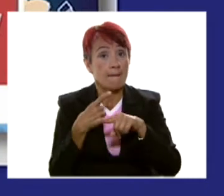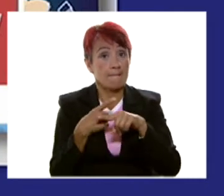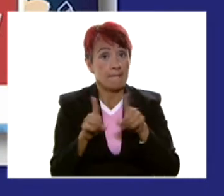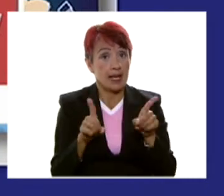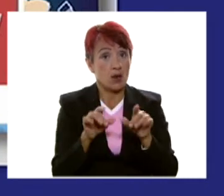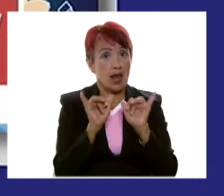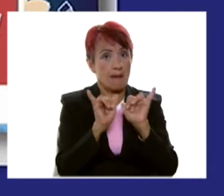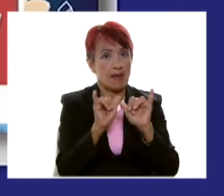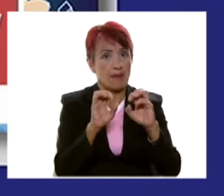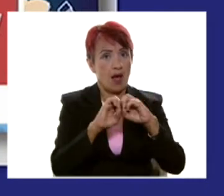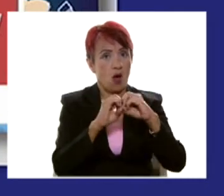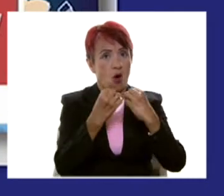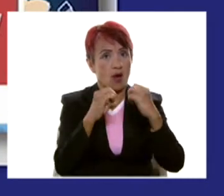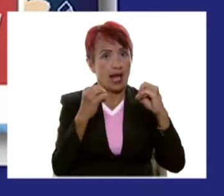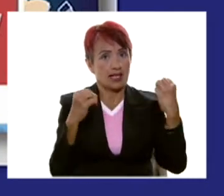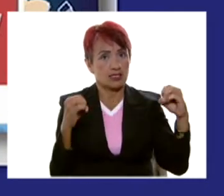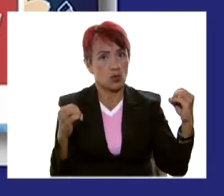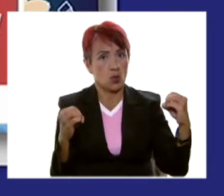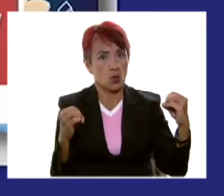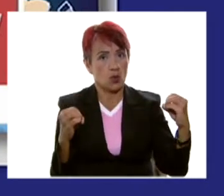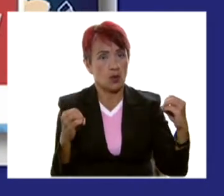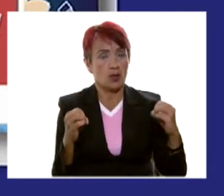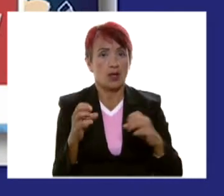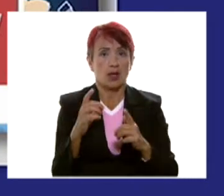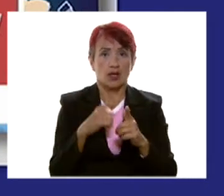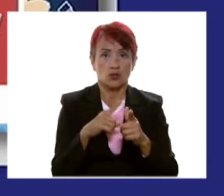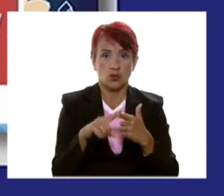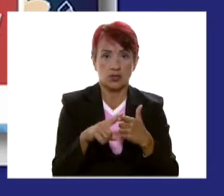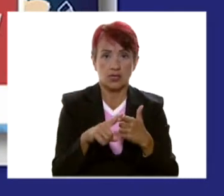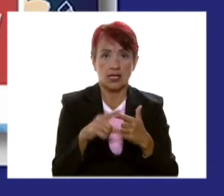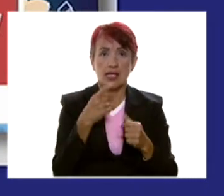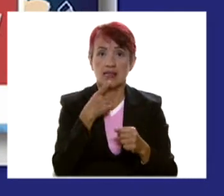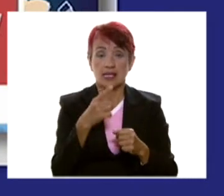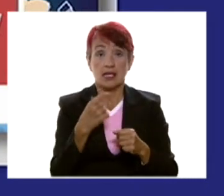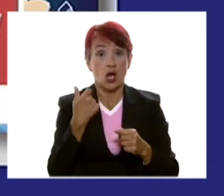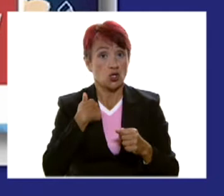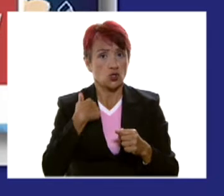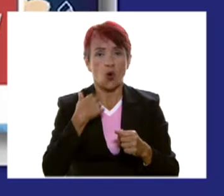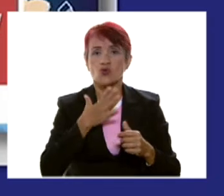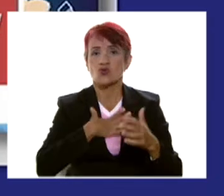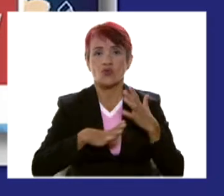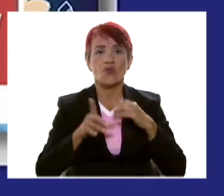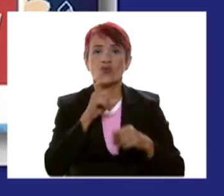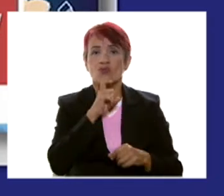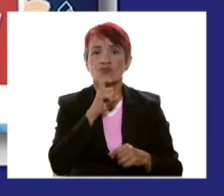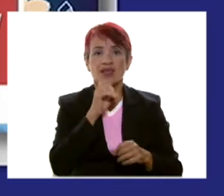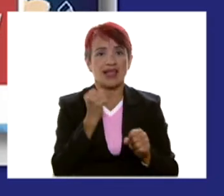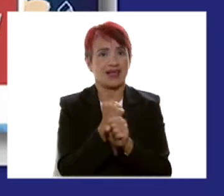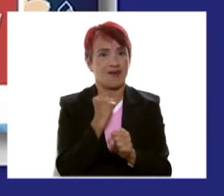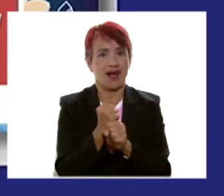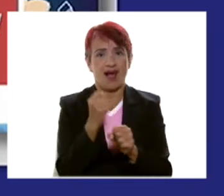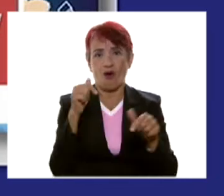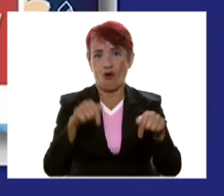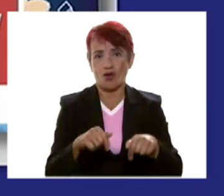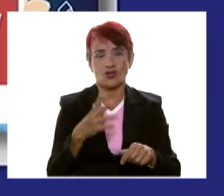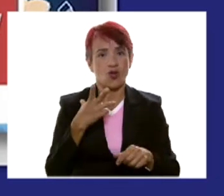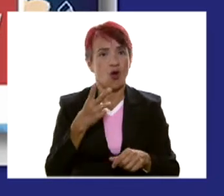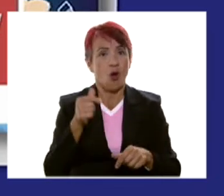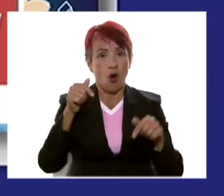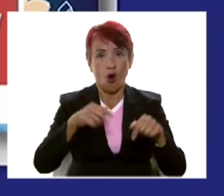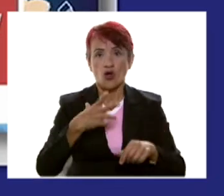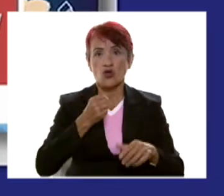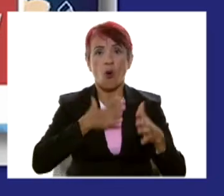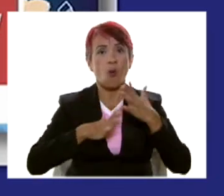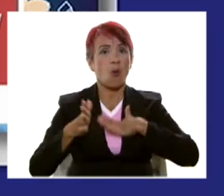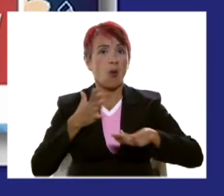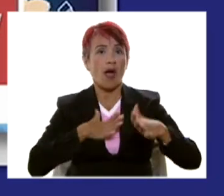misma oración. I cannot o I can't work today. Yo no puedo trabajar hoy. O she can work today.